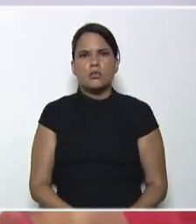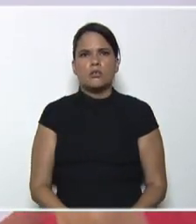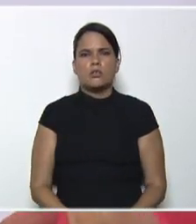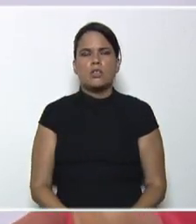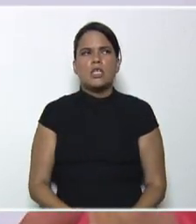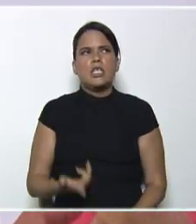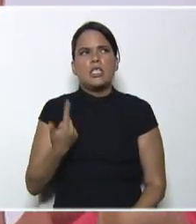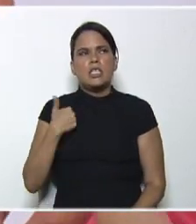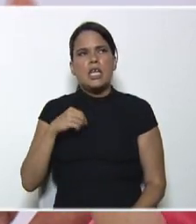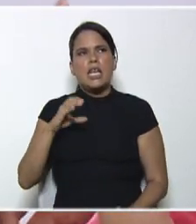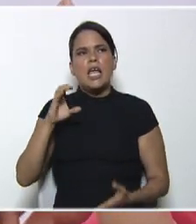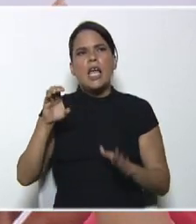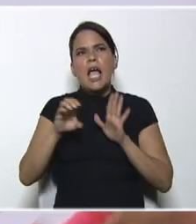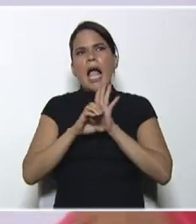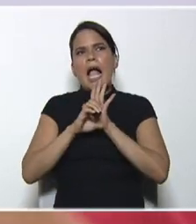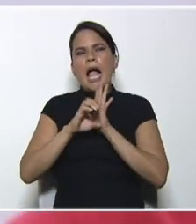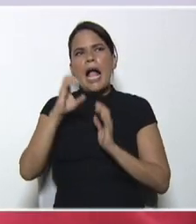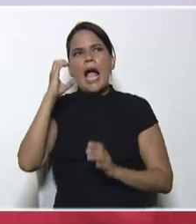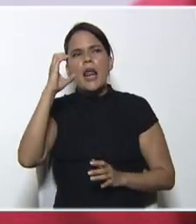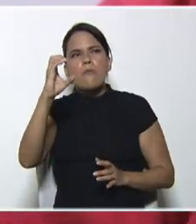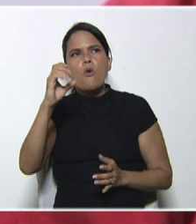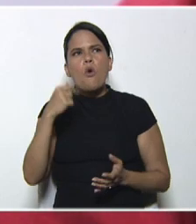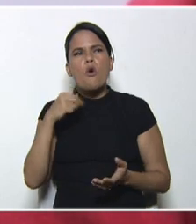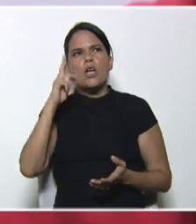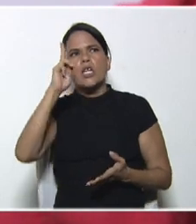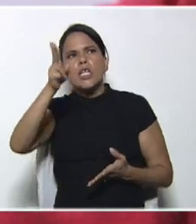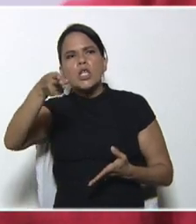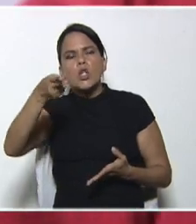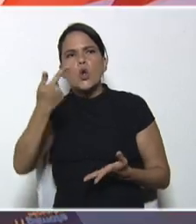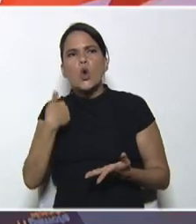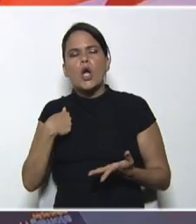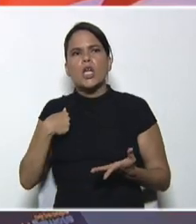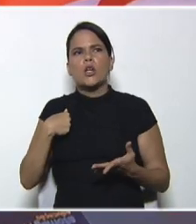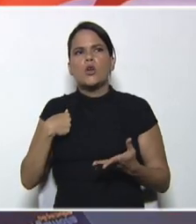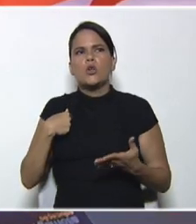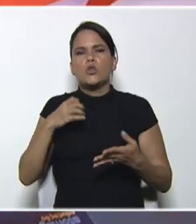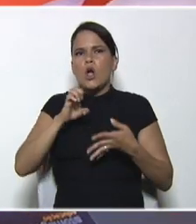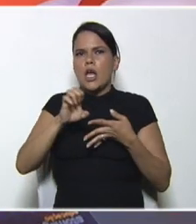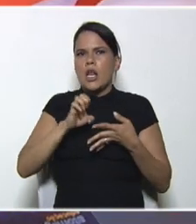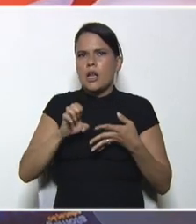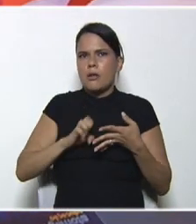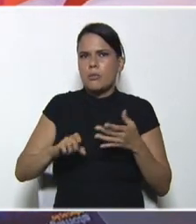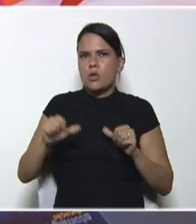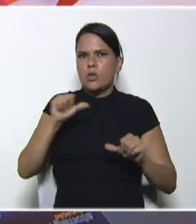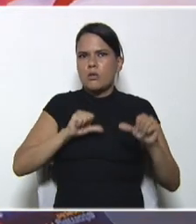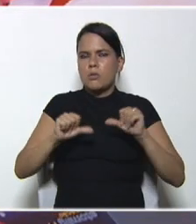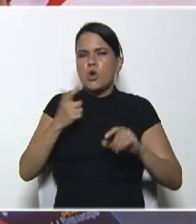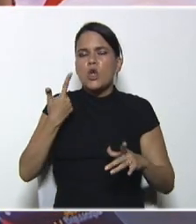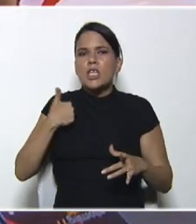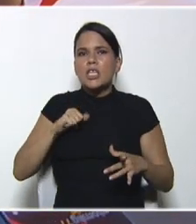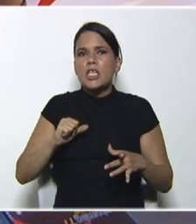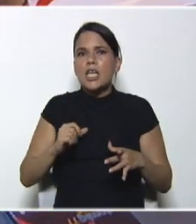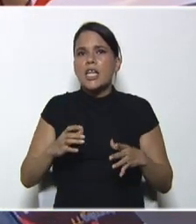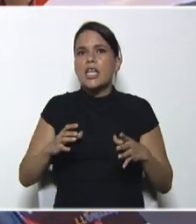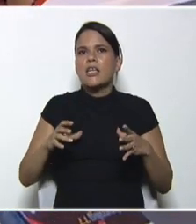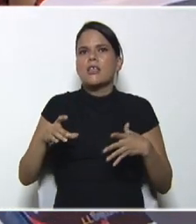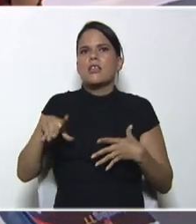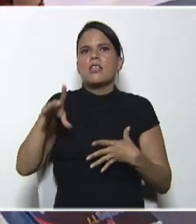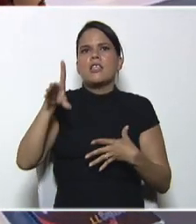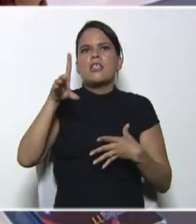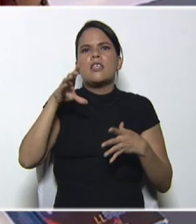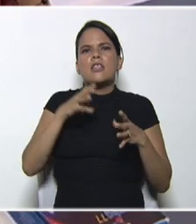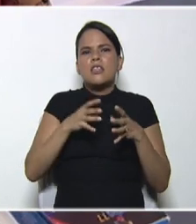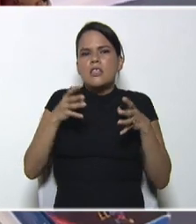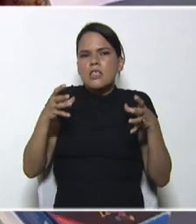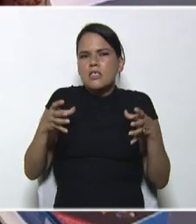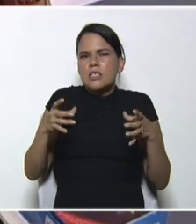carbono, hidrógeno y oxígeno, bien, en su composición química. Tienen densidades diferentes. Cuando nosotros vamos